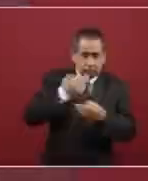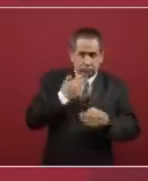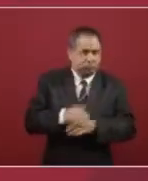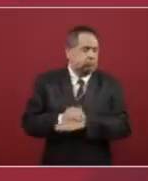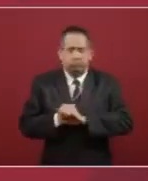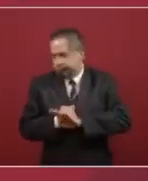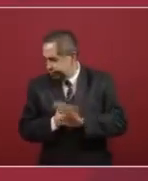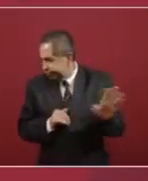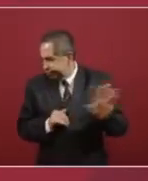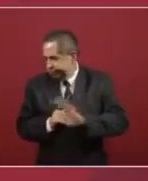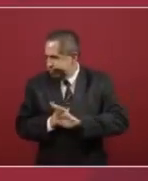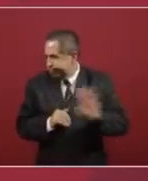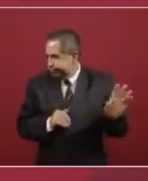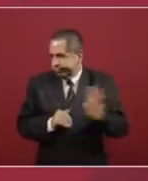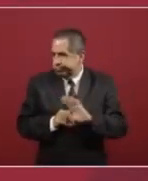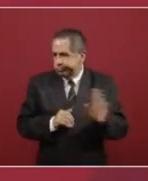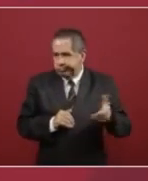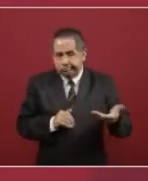No.